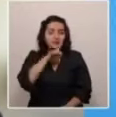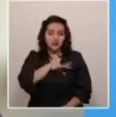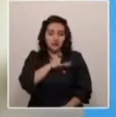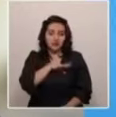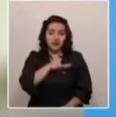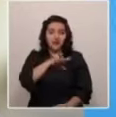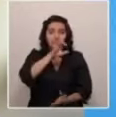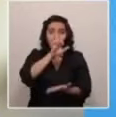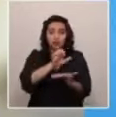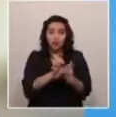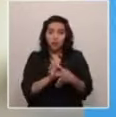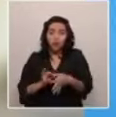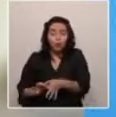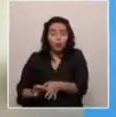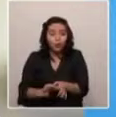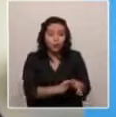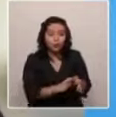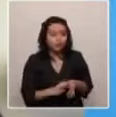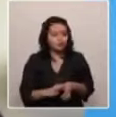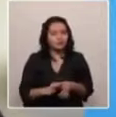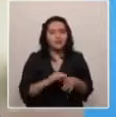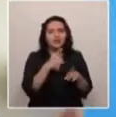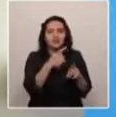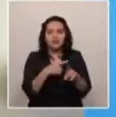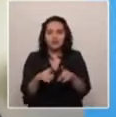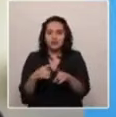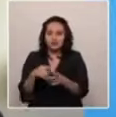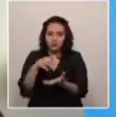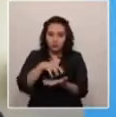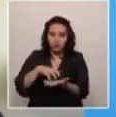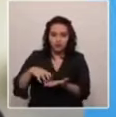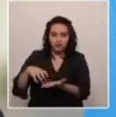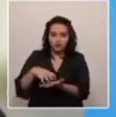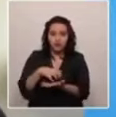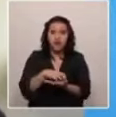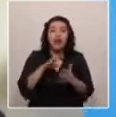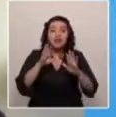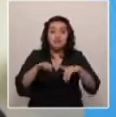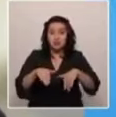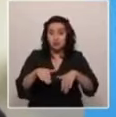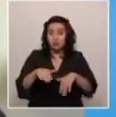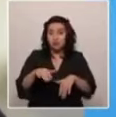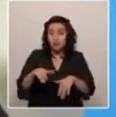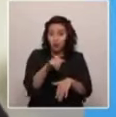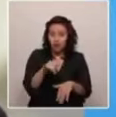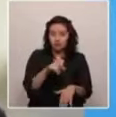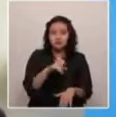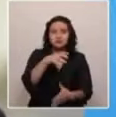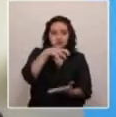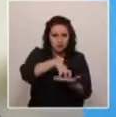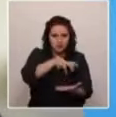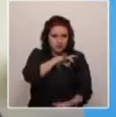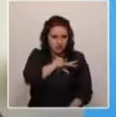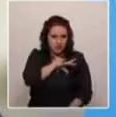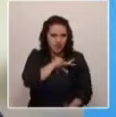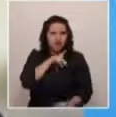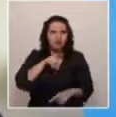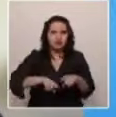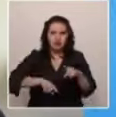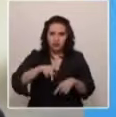Estado-nación unitario para crear múltiples naciones, al parecer paralelas a la nación chilena, con territorio propio, ¿qué territorio?